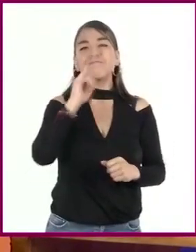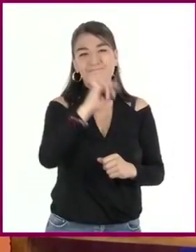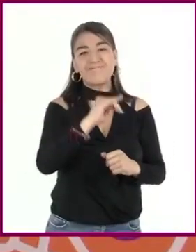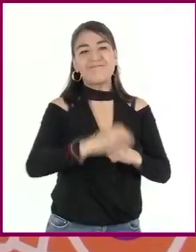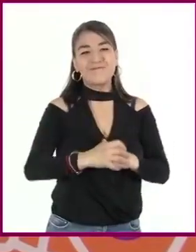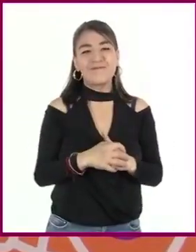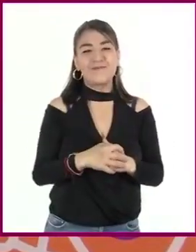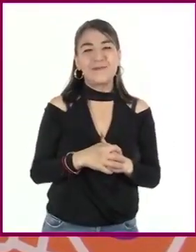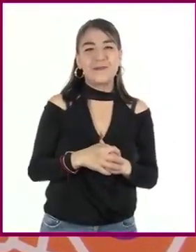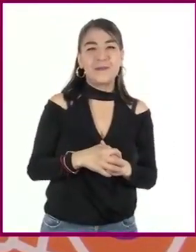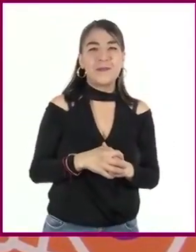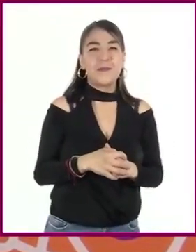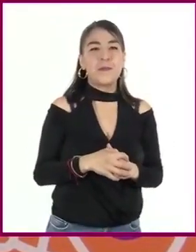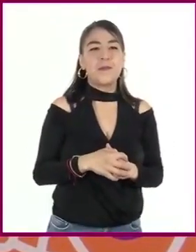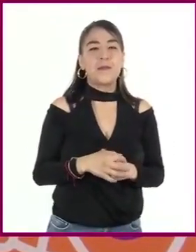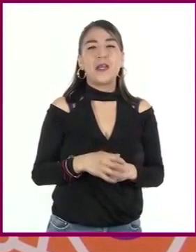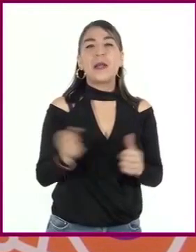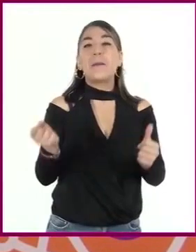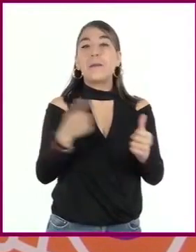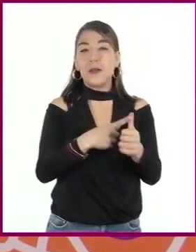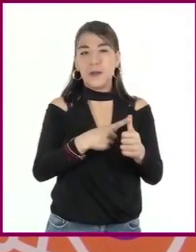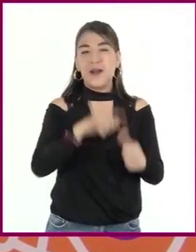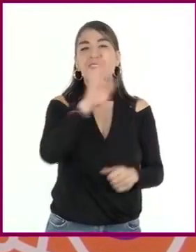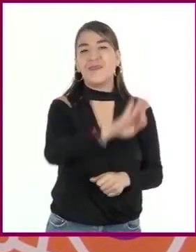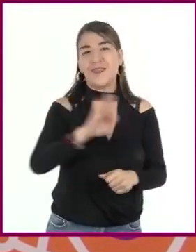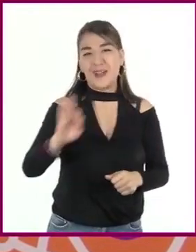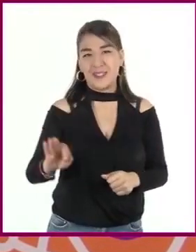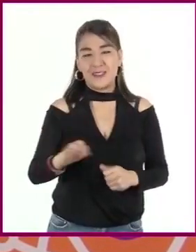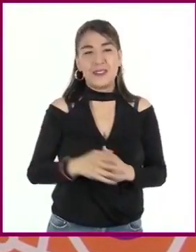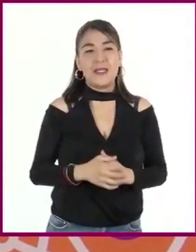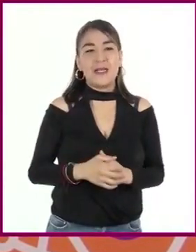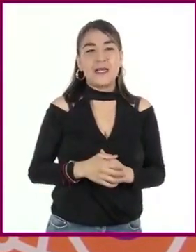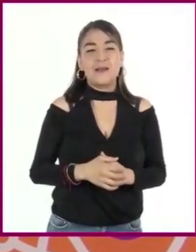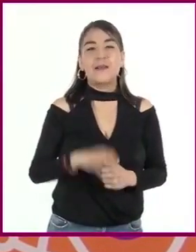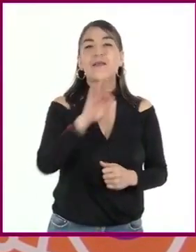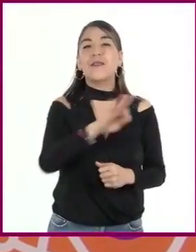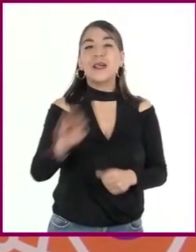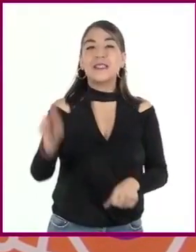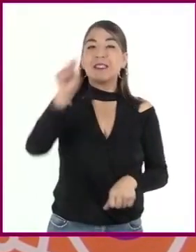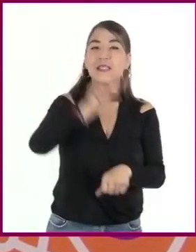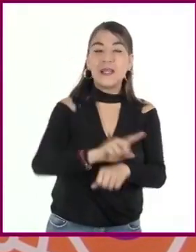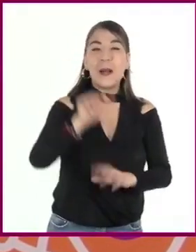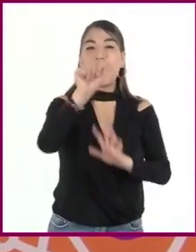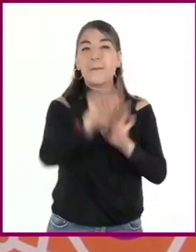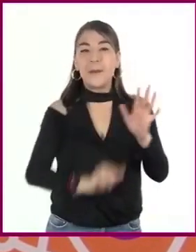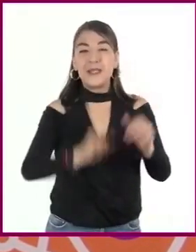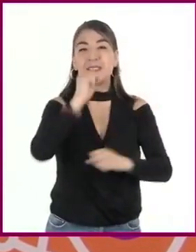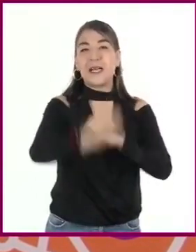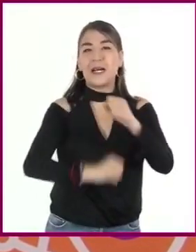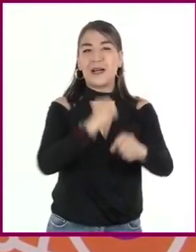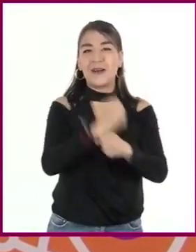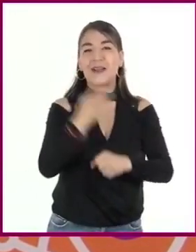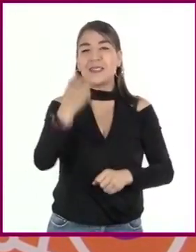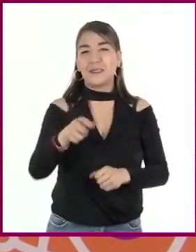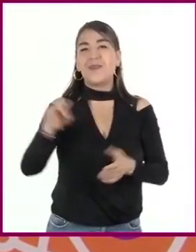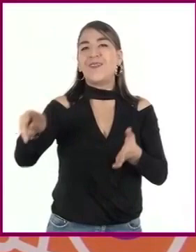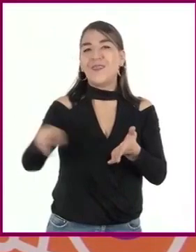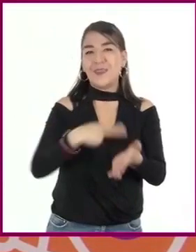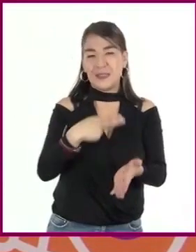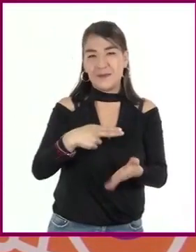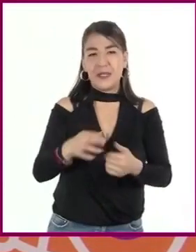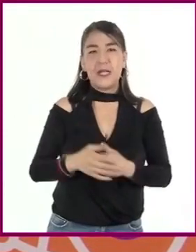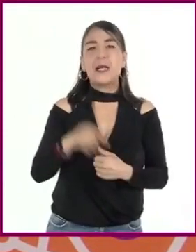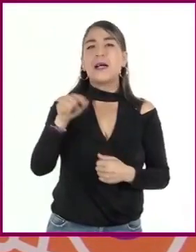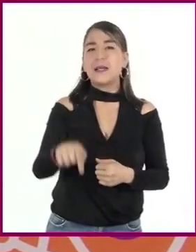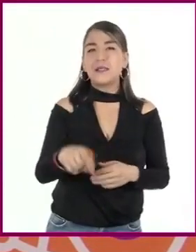profesora. Lo primero es la fecha, que sea la fecha del día, mes y año en que se firma. En